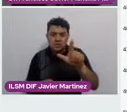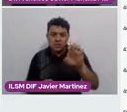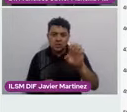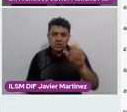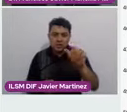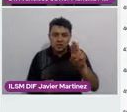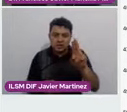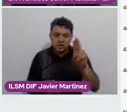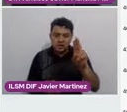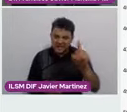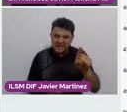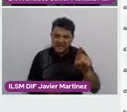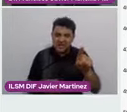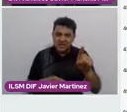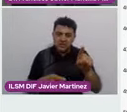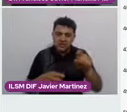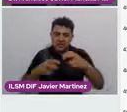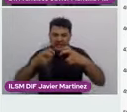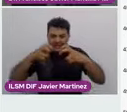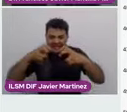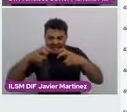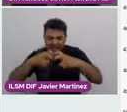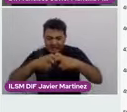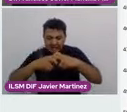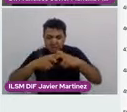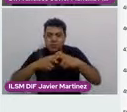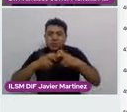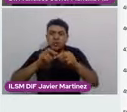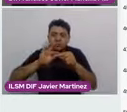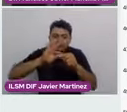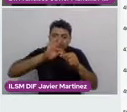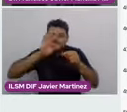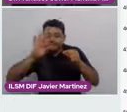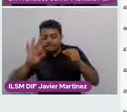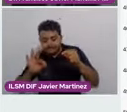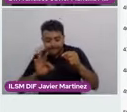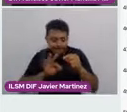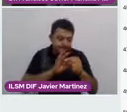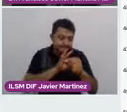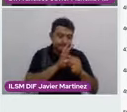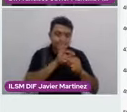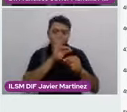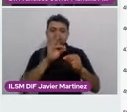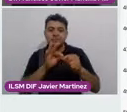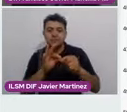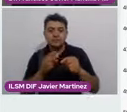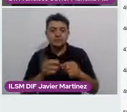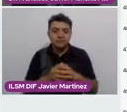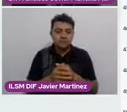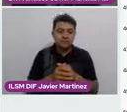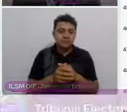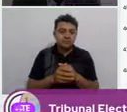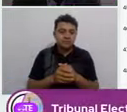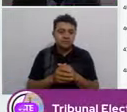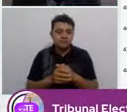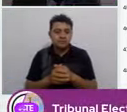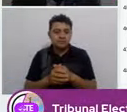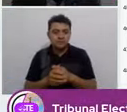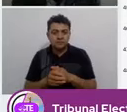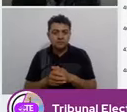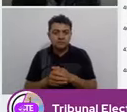una arteria. Y vemos cómo lo abraza, ¿sí? Cómo abraza esta arteria, ¿sí? Al nervio